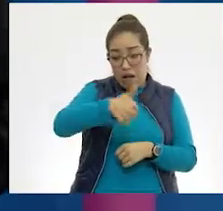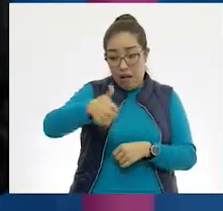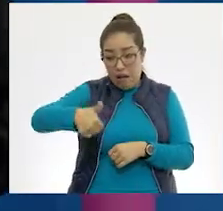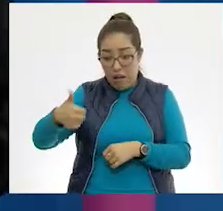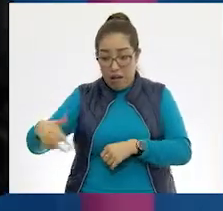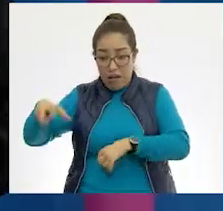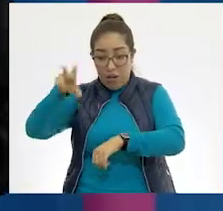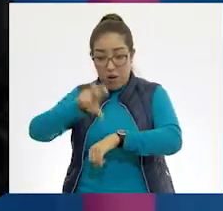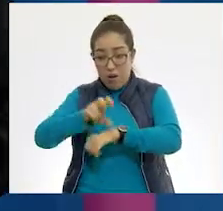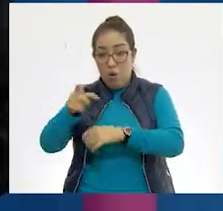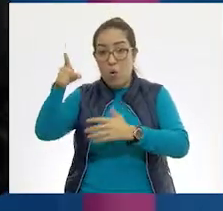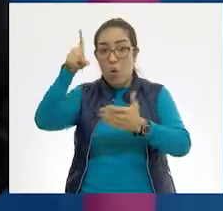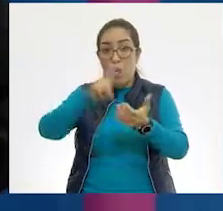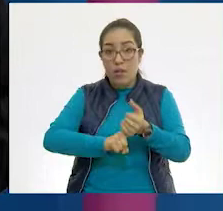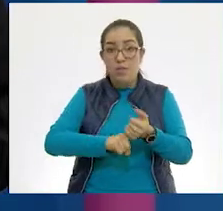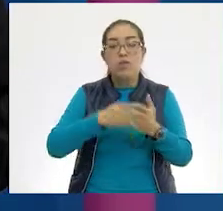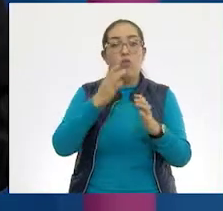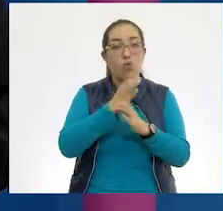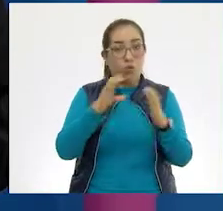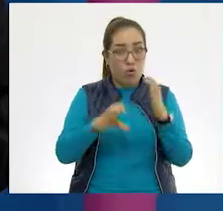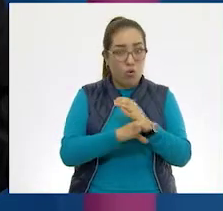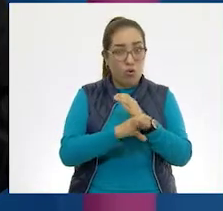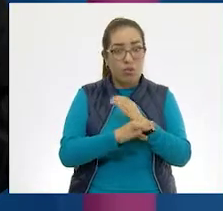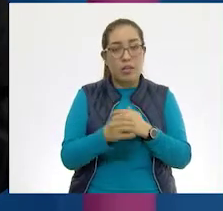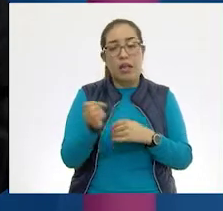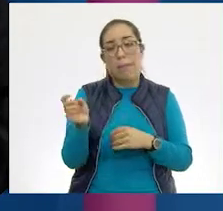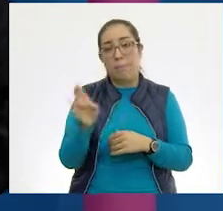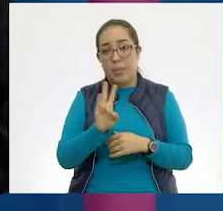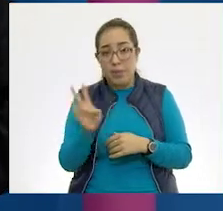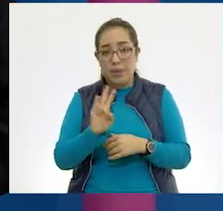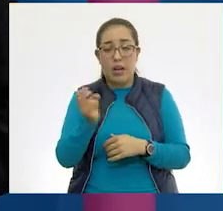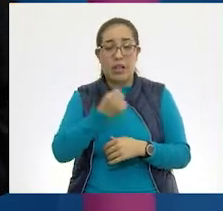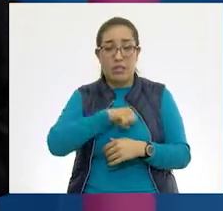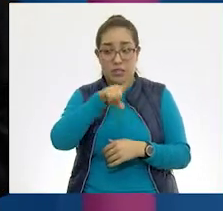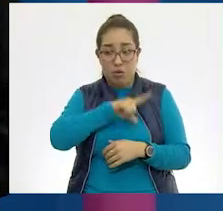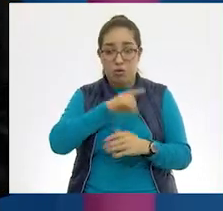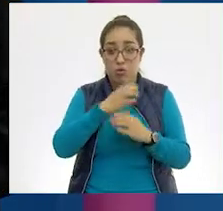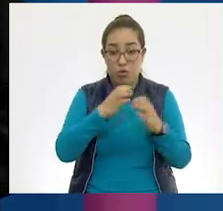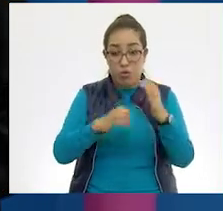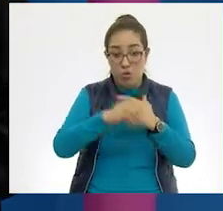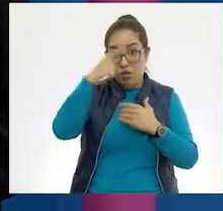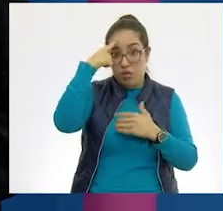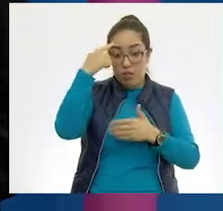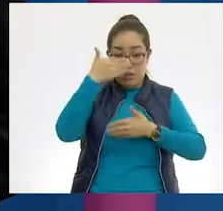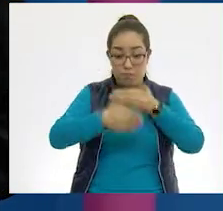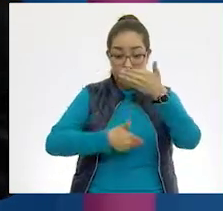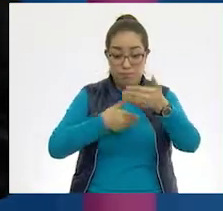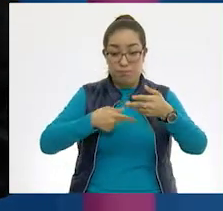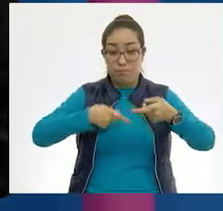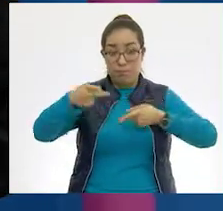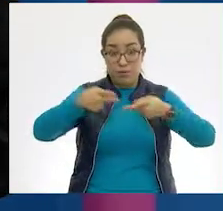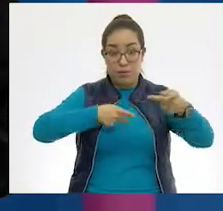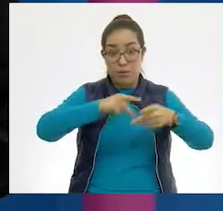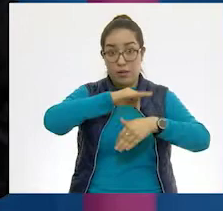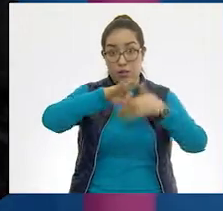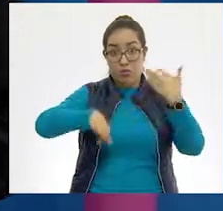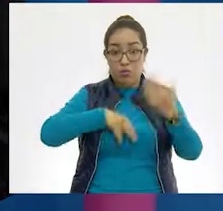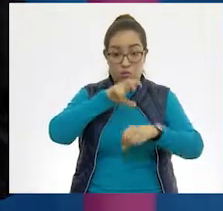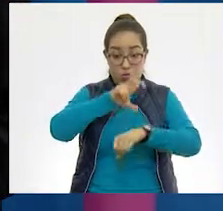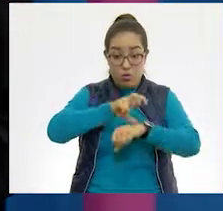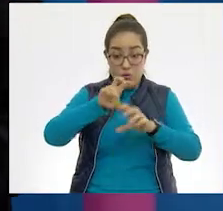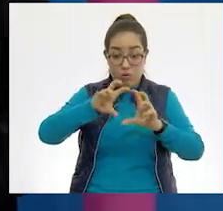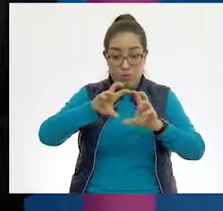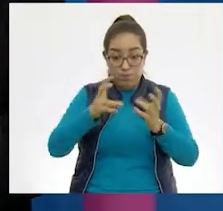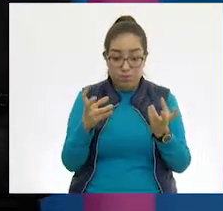sustancias nutritivas que necesita el embrión para desarrollarse hasta que esté preparado para romper el cascarón y